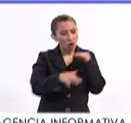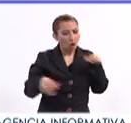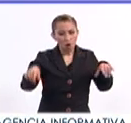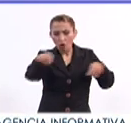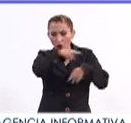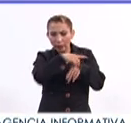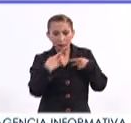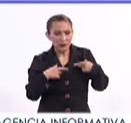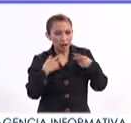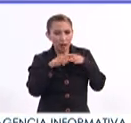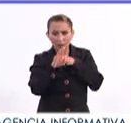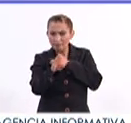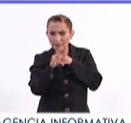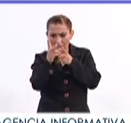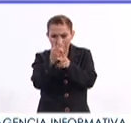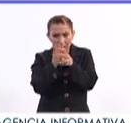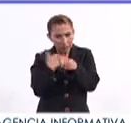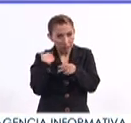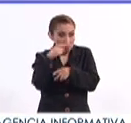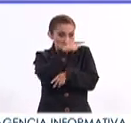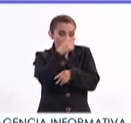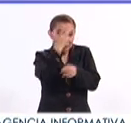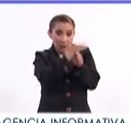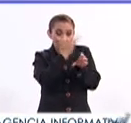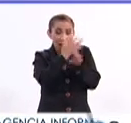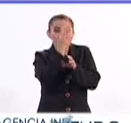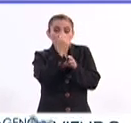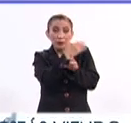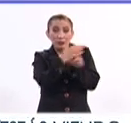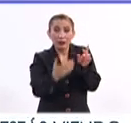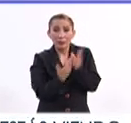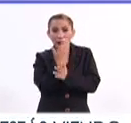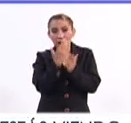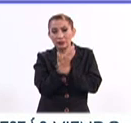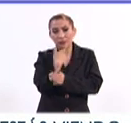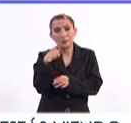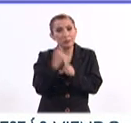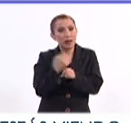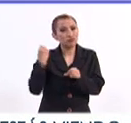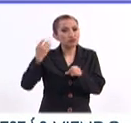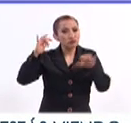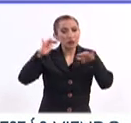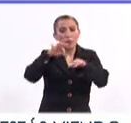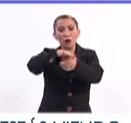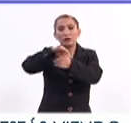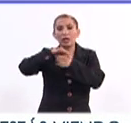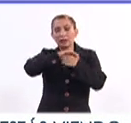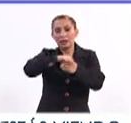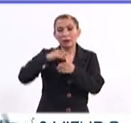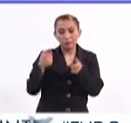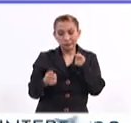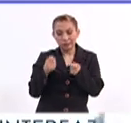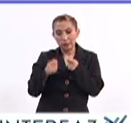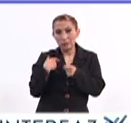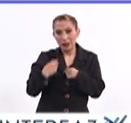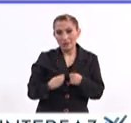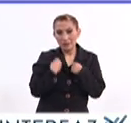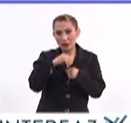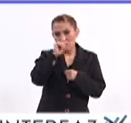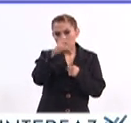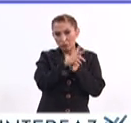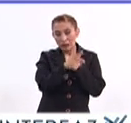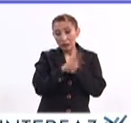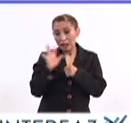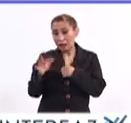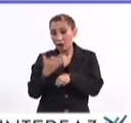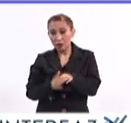la diáspora migrante. Les invitamos todos los que estén por allá. A las 9:30 de la mañana tendremos el primer foro de votación electrónica para residentes en el extranjero, y